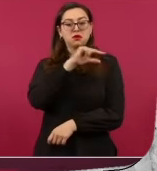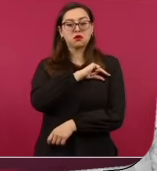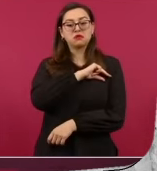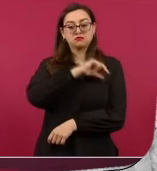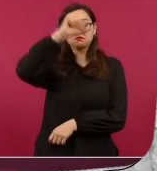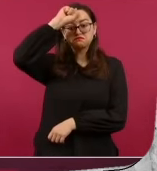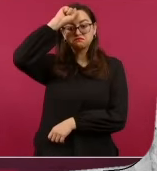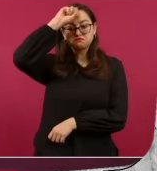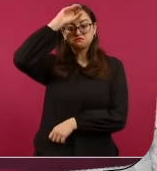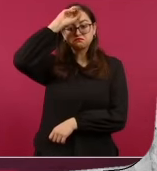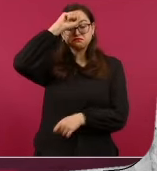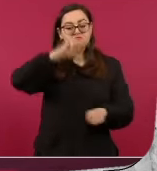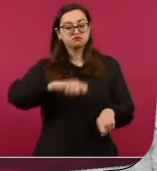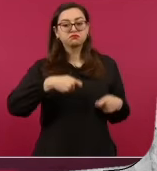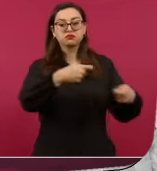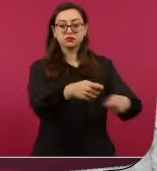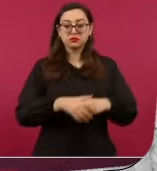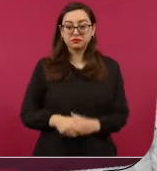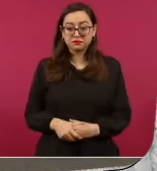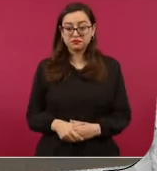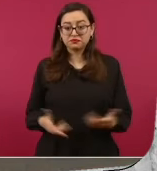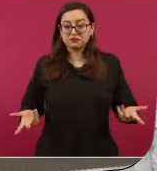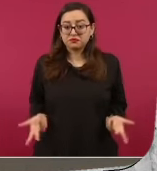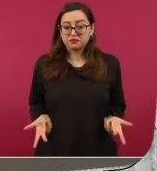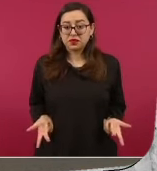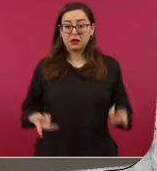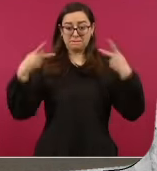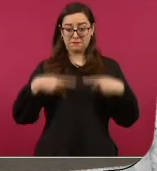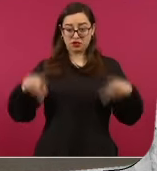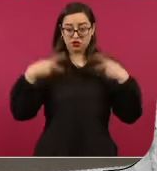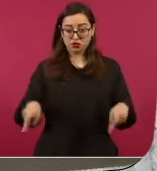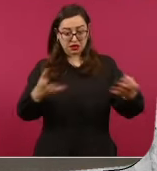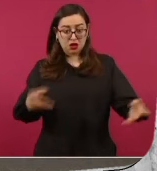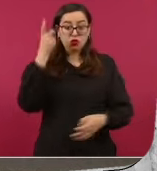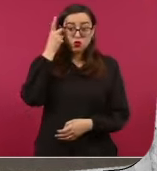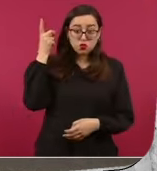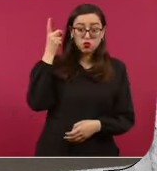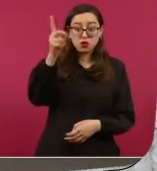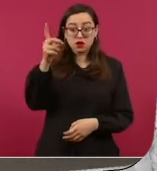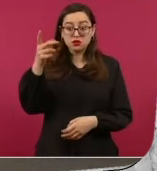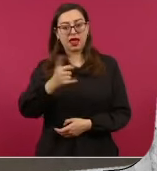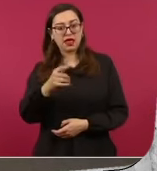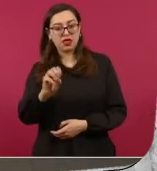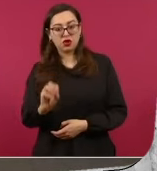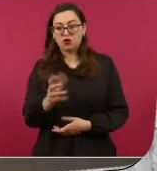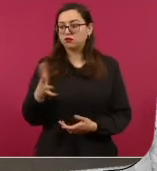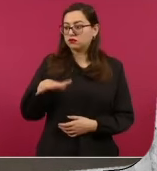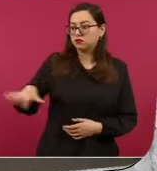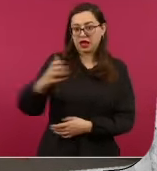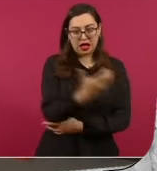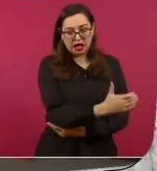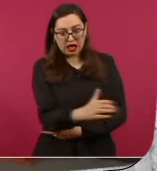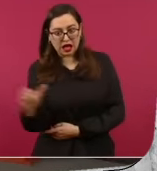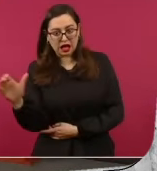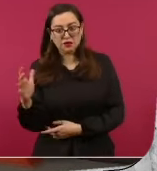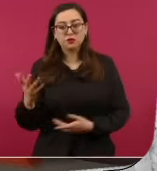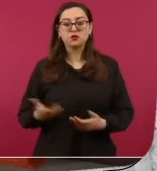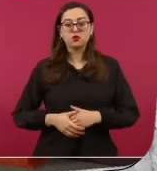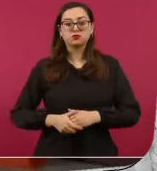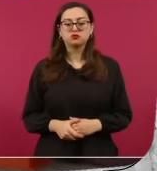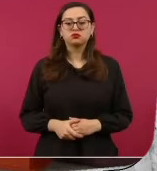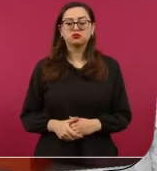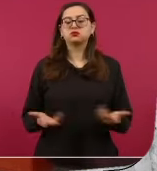propietarios privados, ejidatarios, ni siquiera se enteraron de que ya lo que